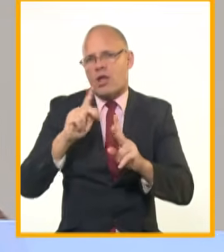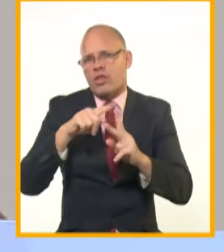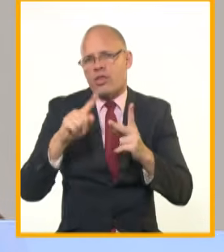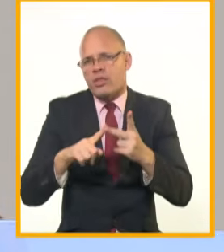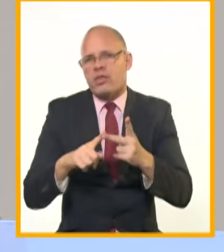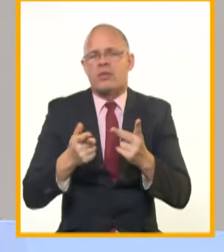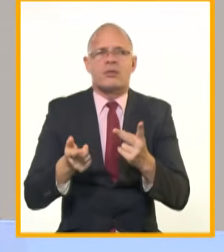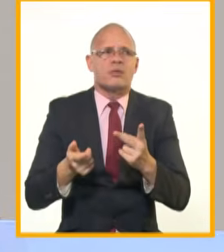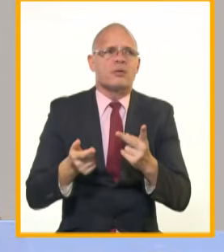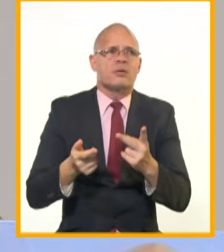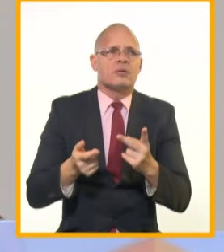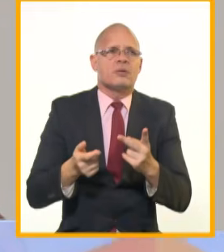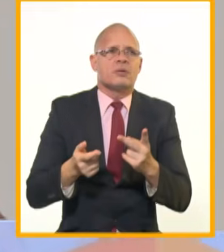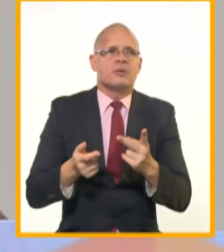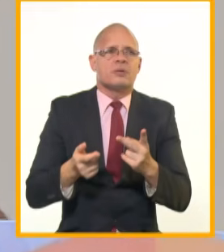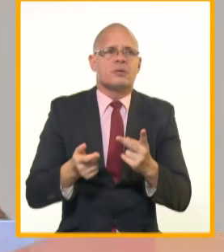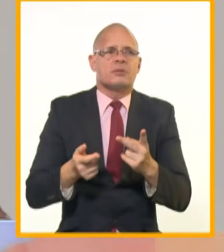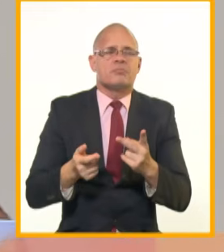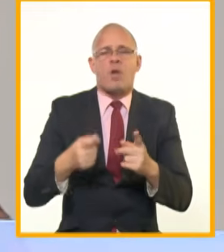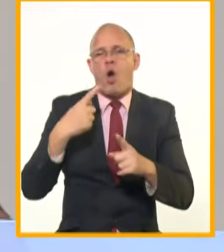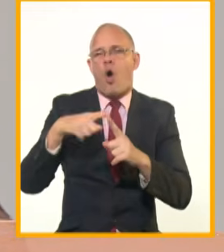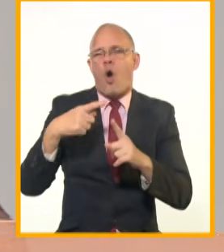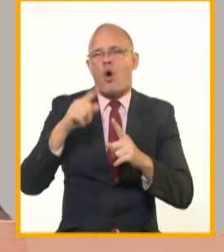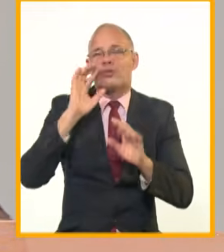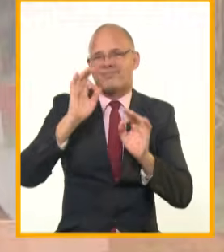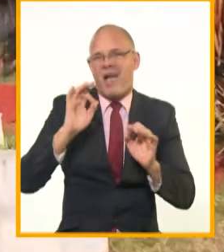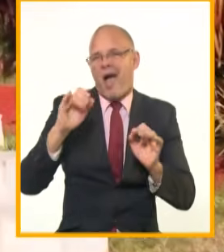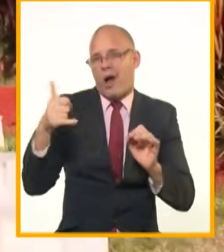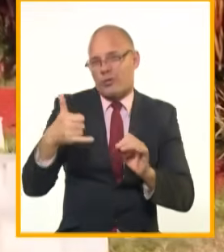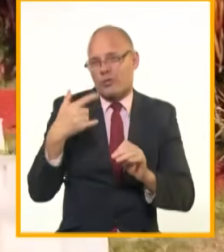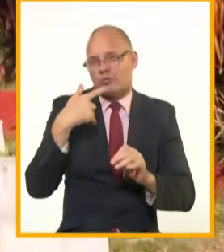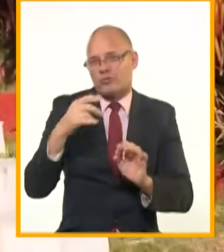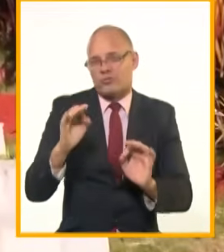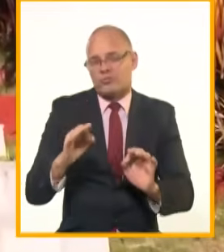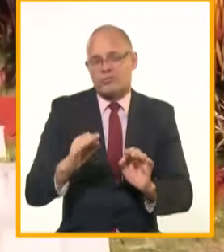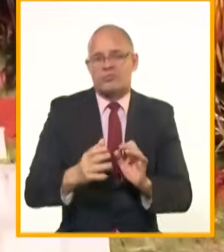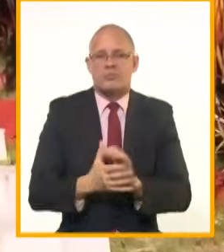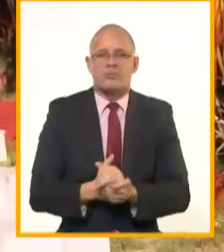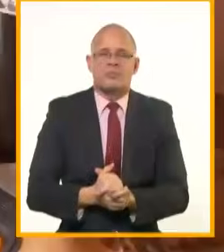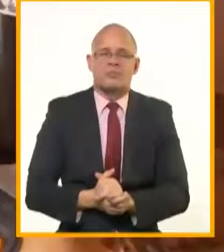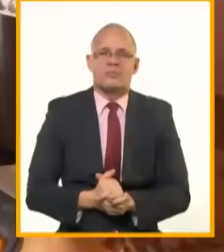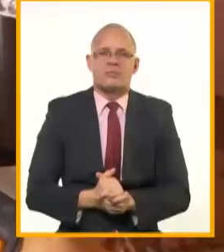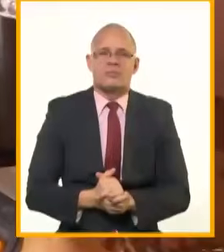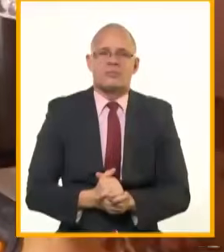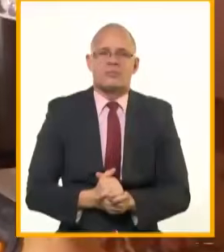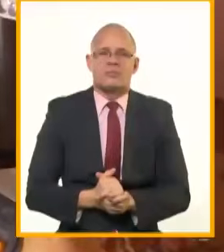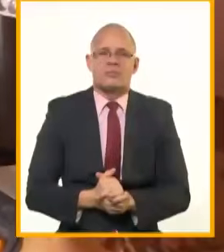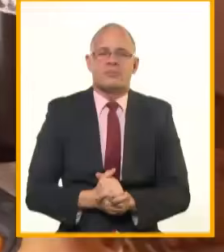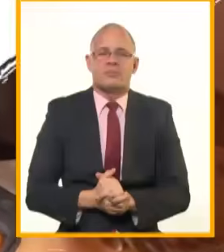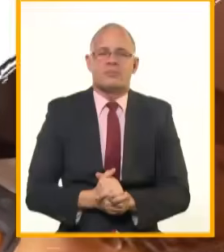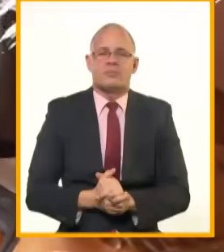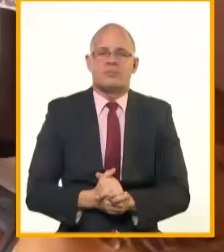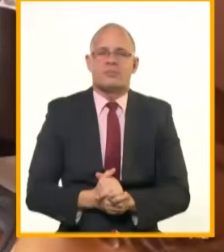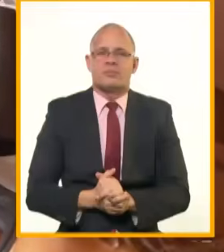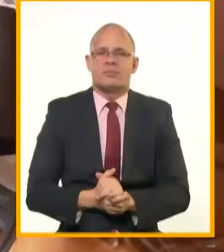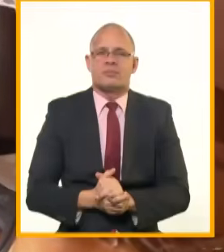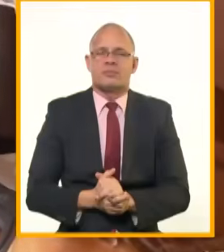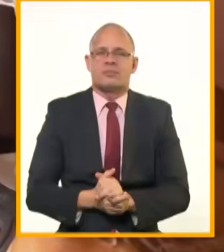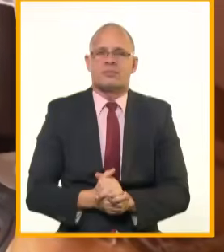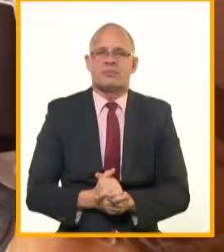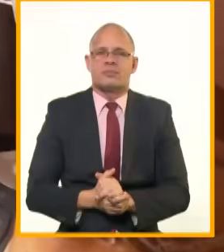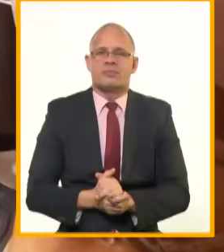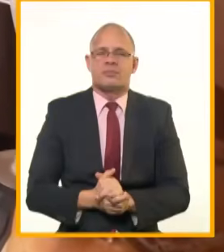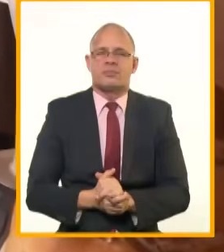y el Memory, la escalera Jaruco que hacía mención anteriormente, el campismo, de llevarlo también, que es el turismo de